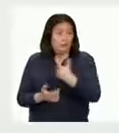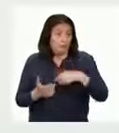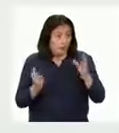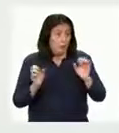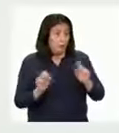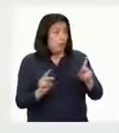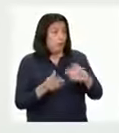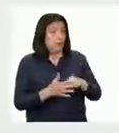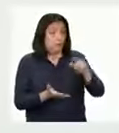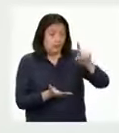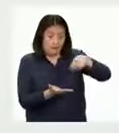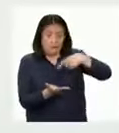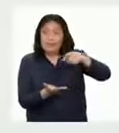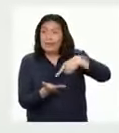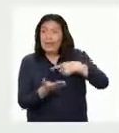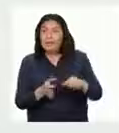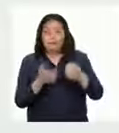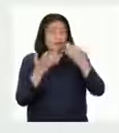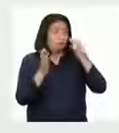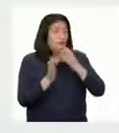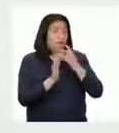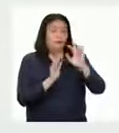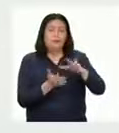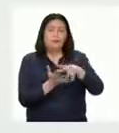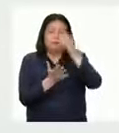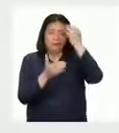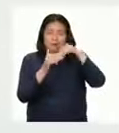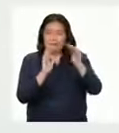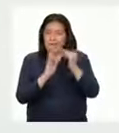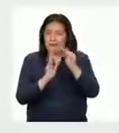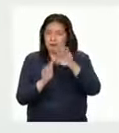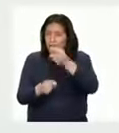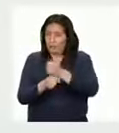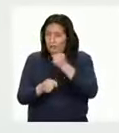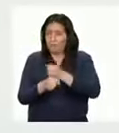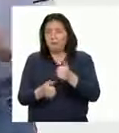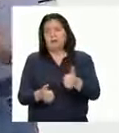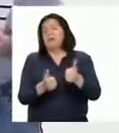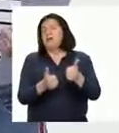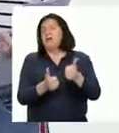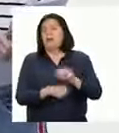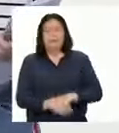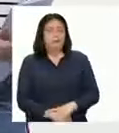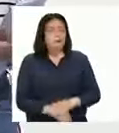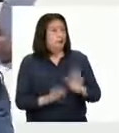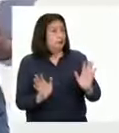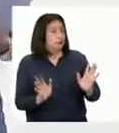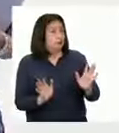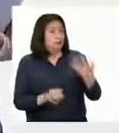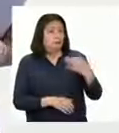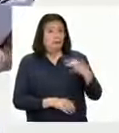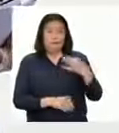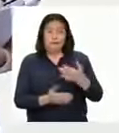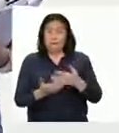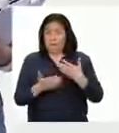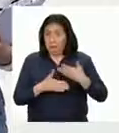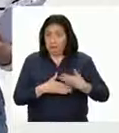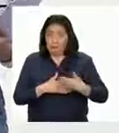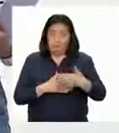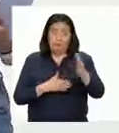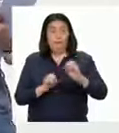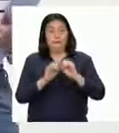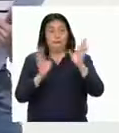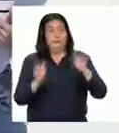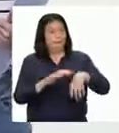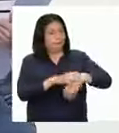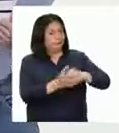tienes la oportunidad de enviarnos a las redes sociales de Aprendo en Casa el trabajo que has realizado, sería increíble. Y como siempre, antes de continuar con nuestro